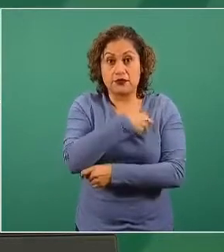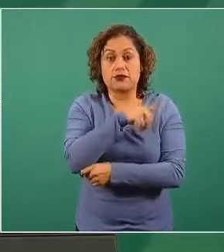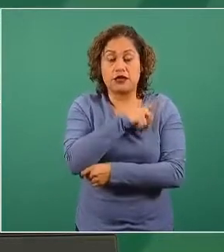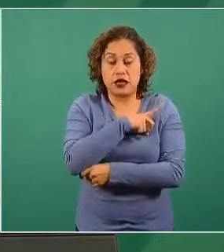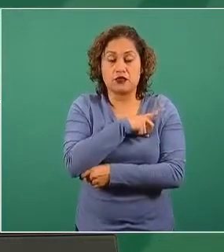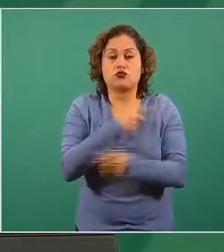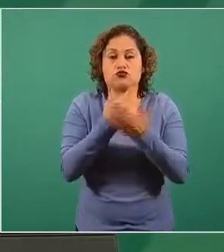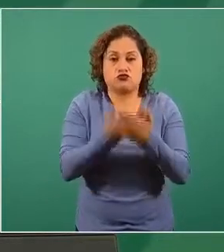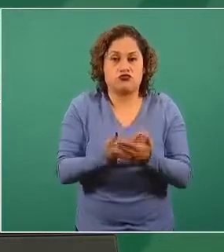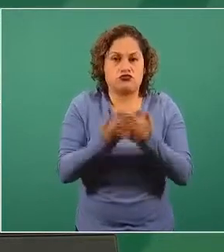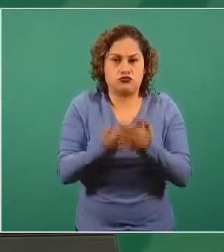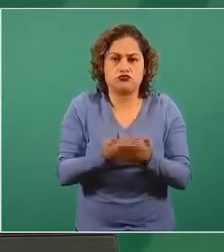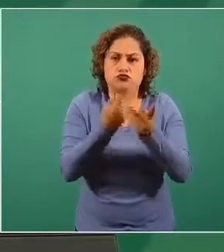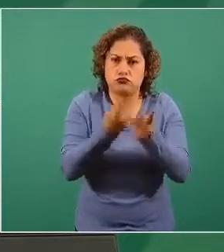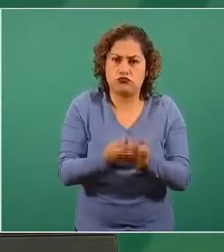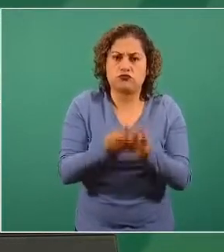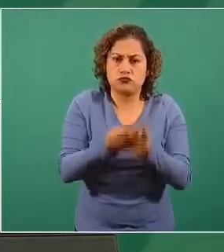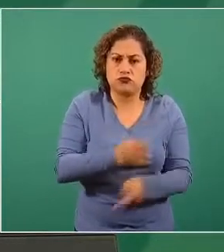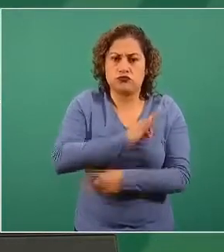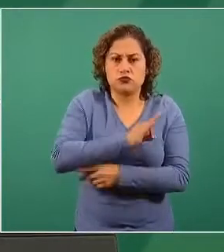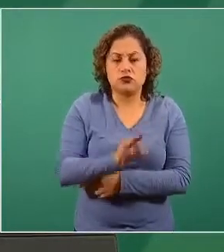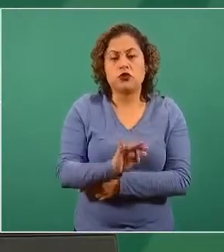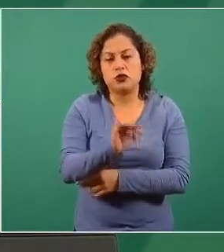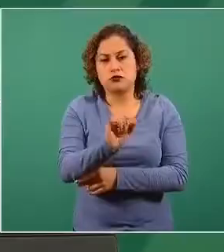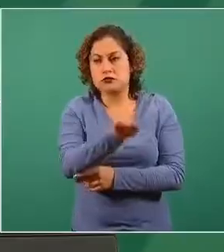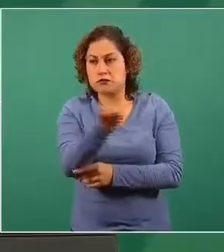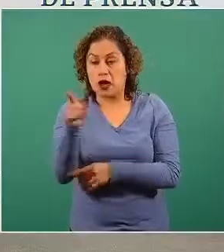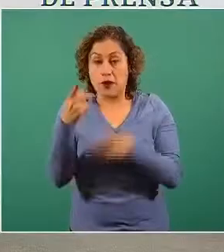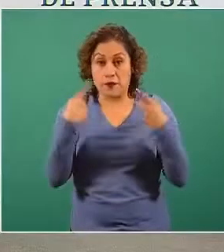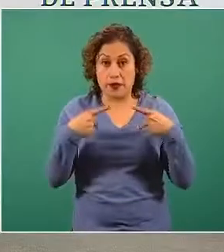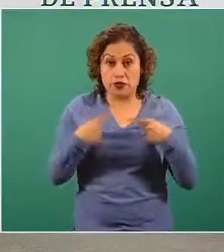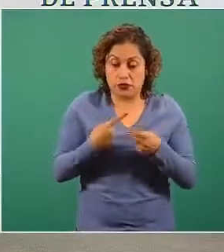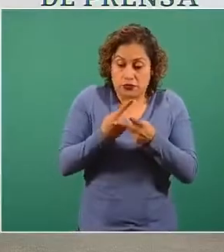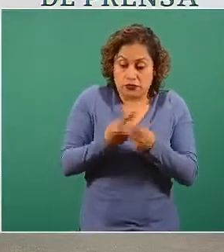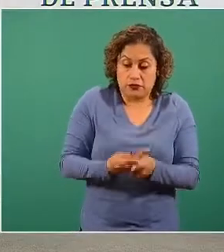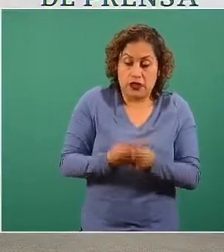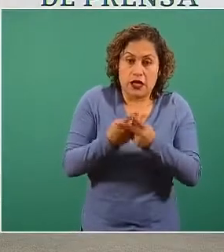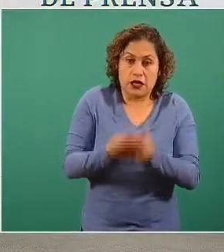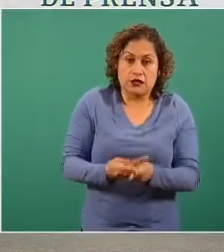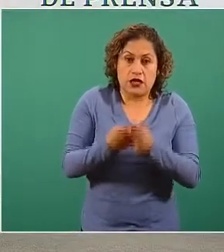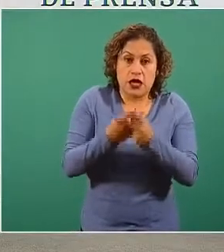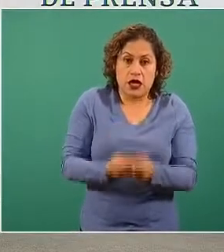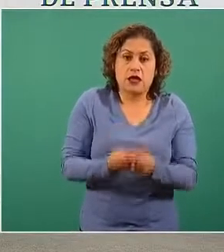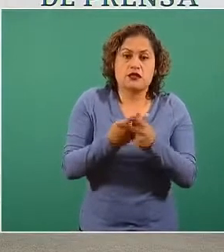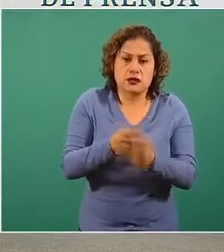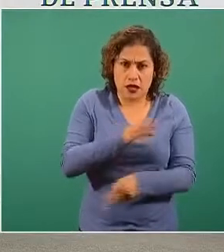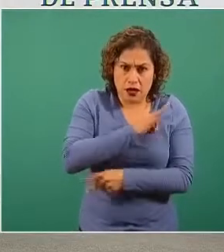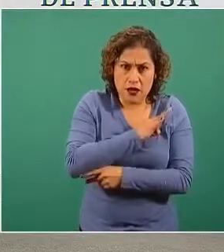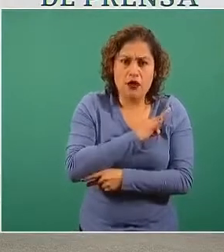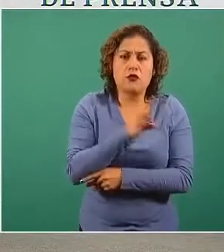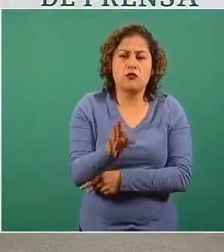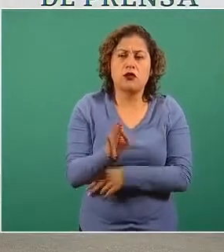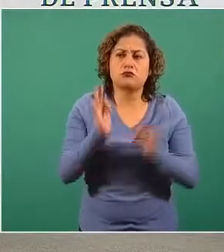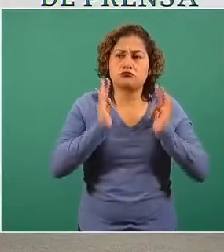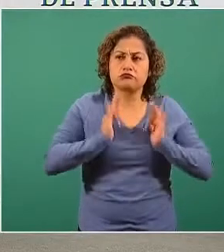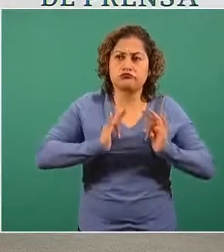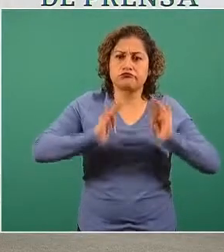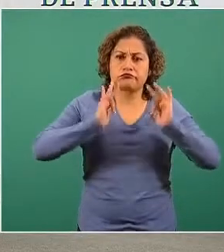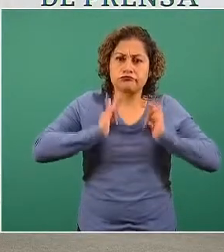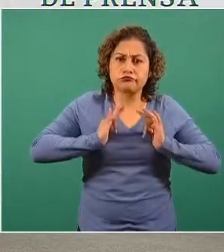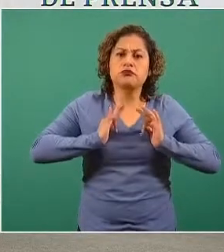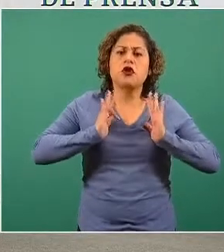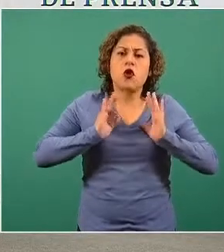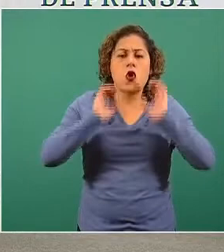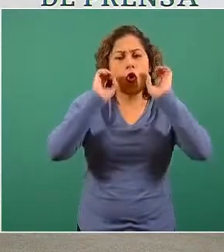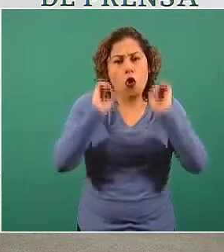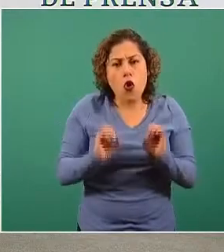la certeza de que su paciencia rendirá frutos, acercándose a sus módulos, a sus centros de vacunación